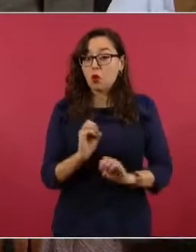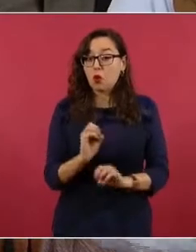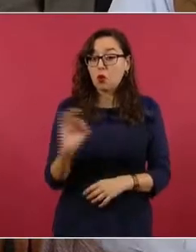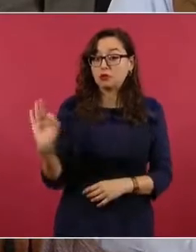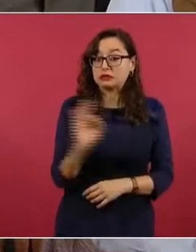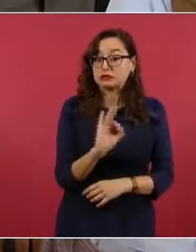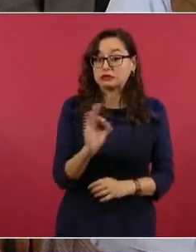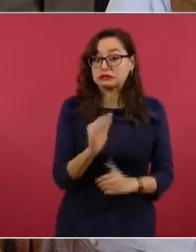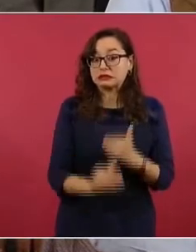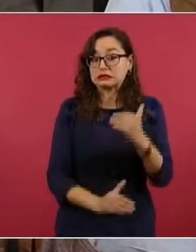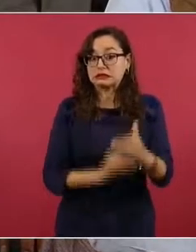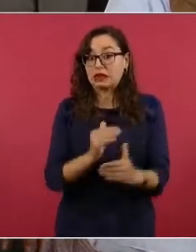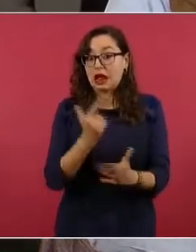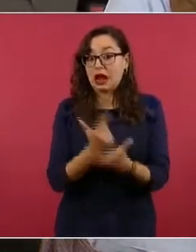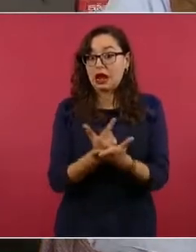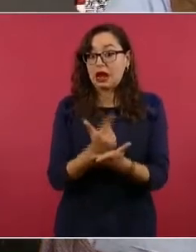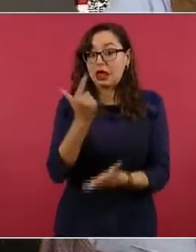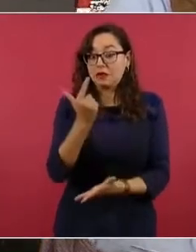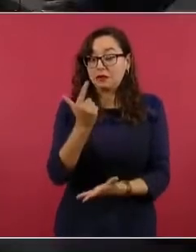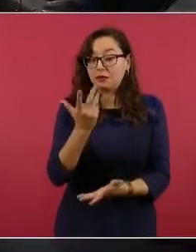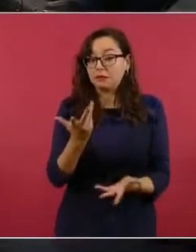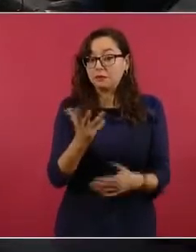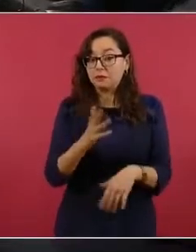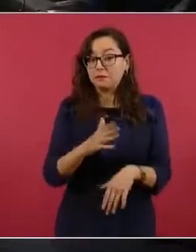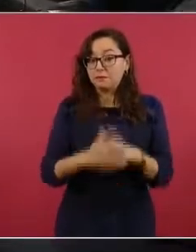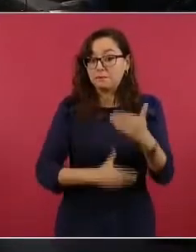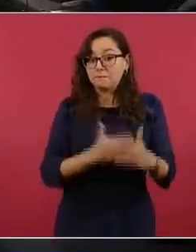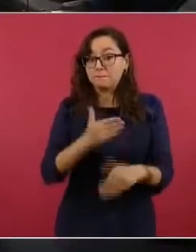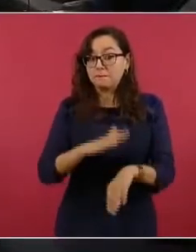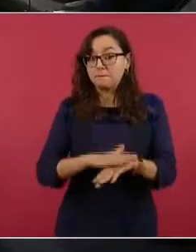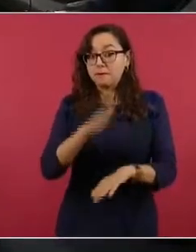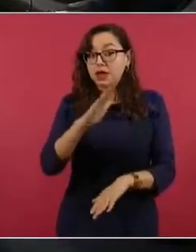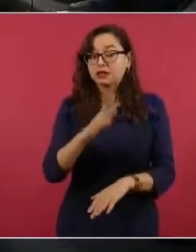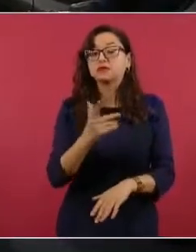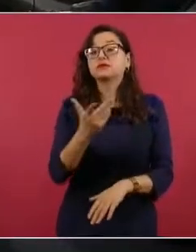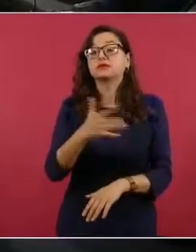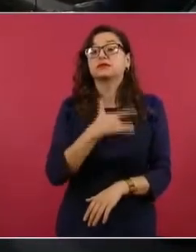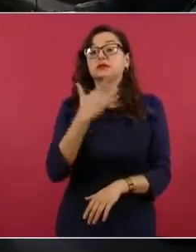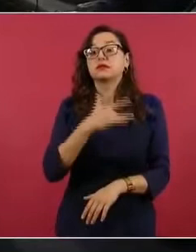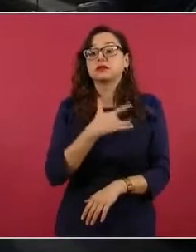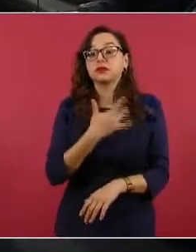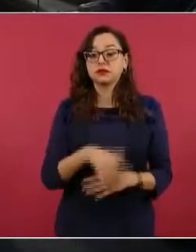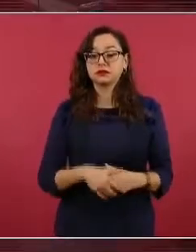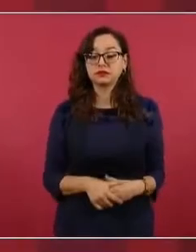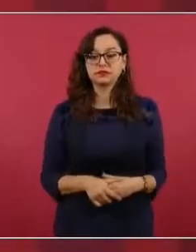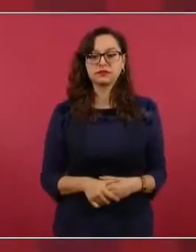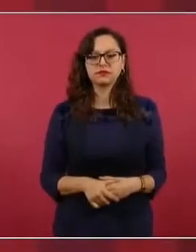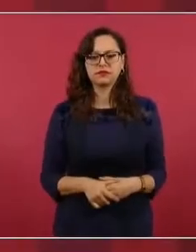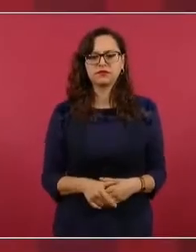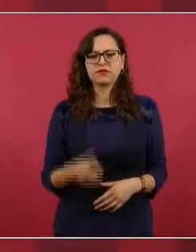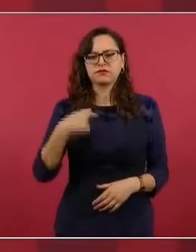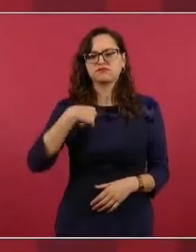pueda escalar a un panel? Pues yo pienso que se puede resolver